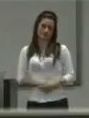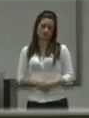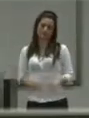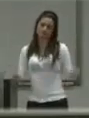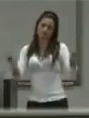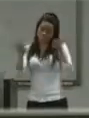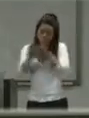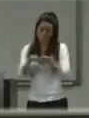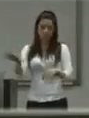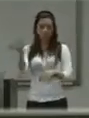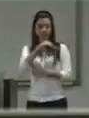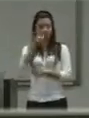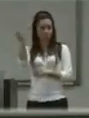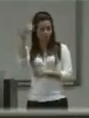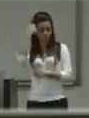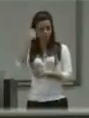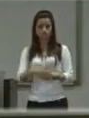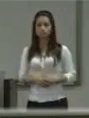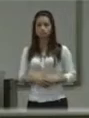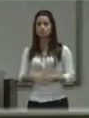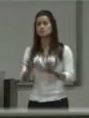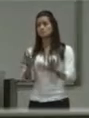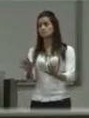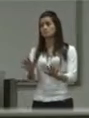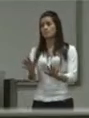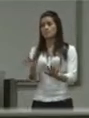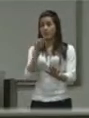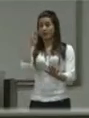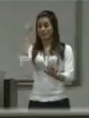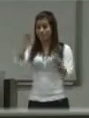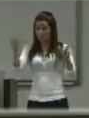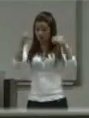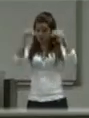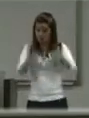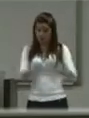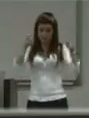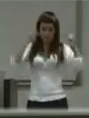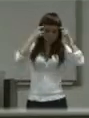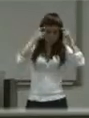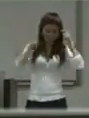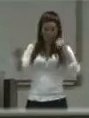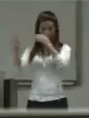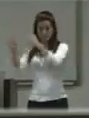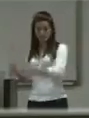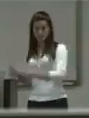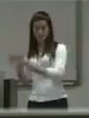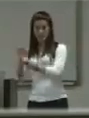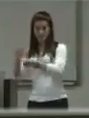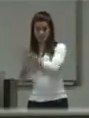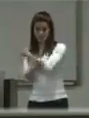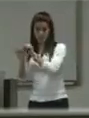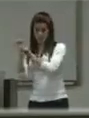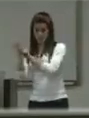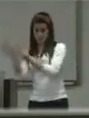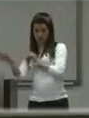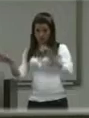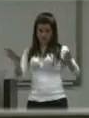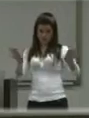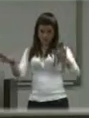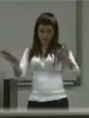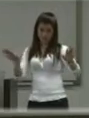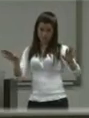que pero digamos cuando hablamos de discapacidad intelectual y de discapacidad psicosocial y aquí las organizaciones